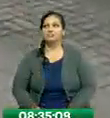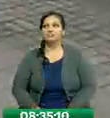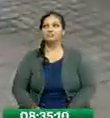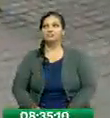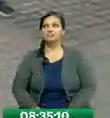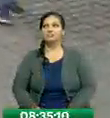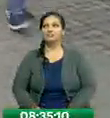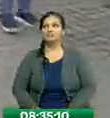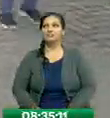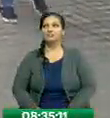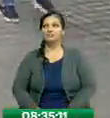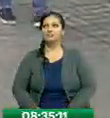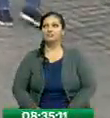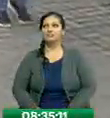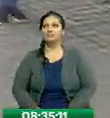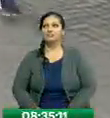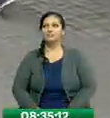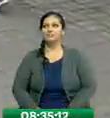antes